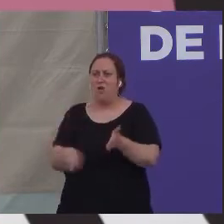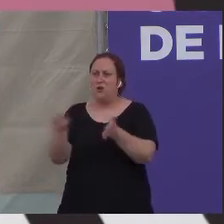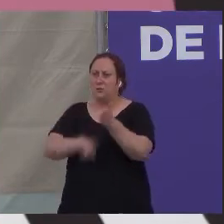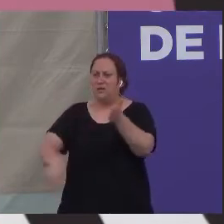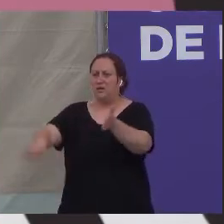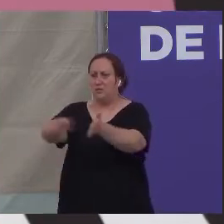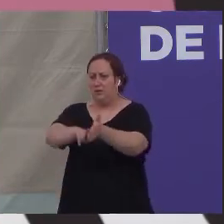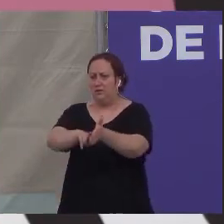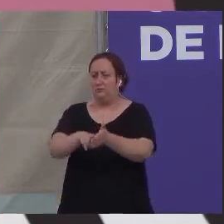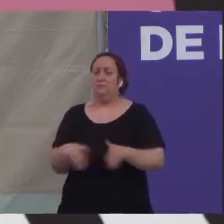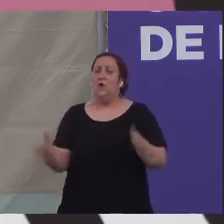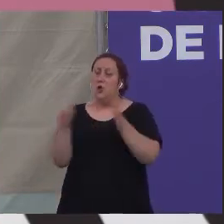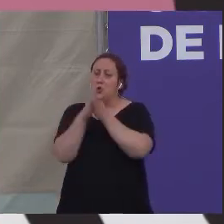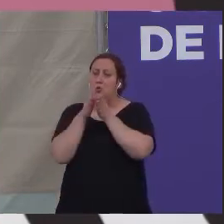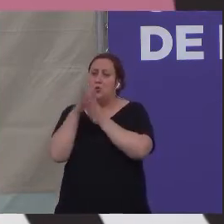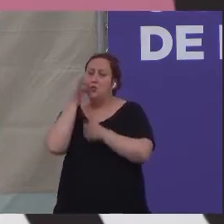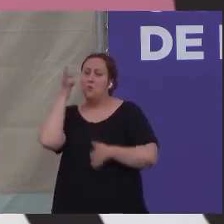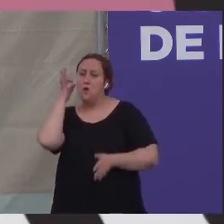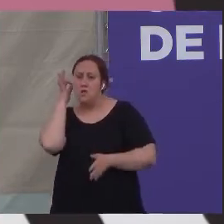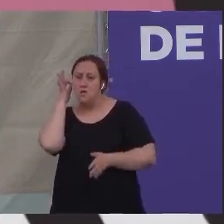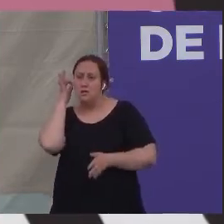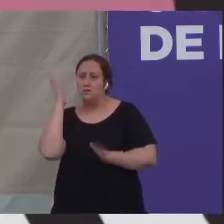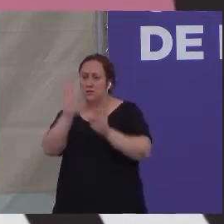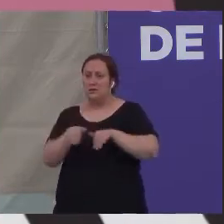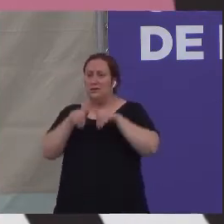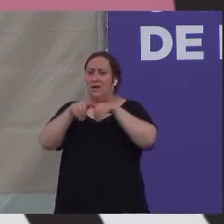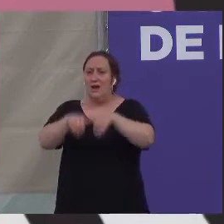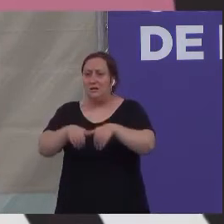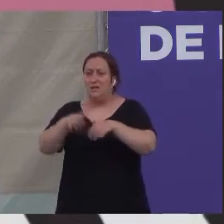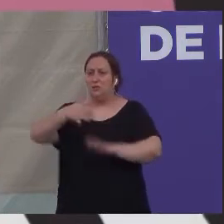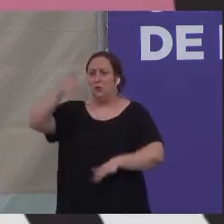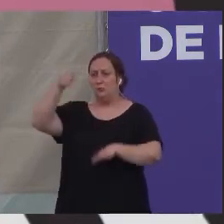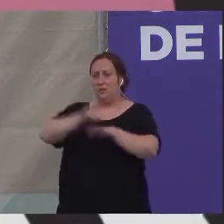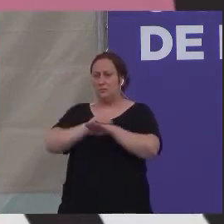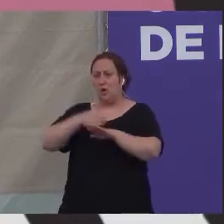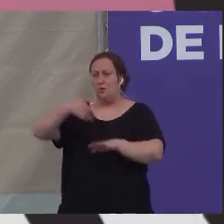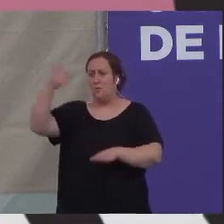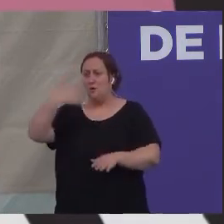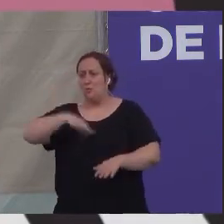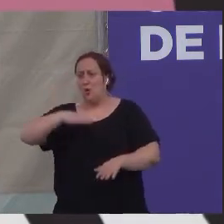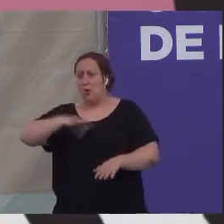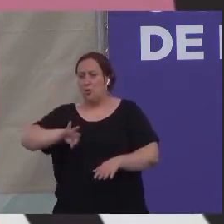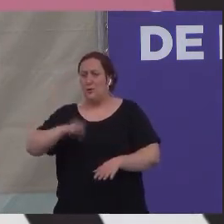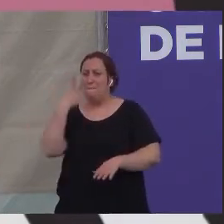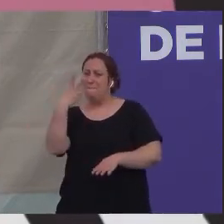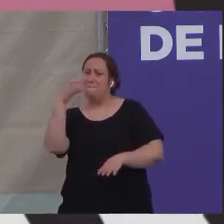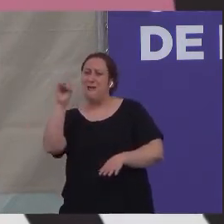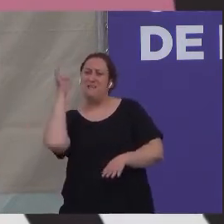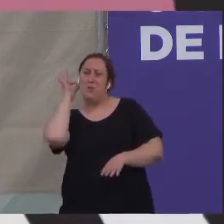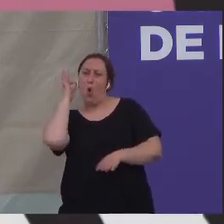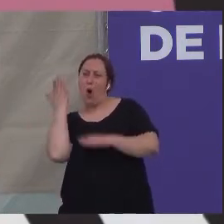Compañeras y compañeros, en la candidatura de Més Morat, Més Podem, nos presentamos 20